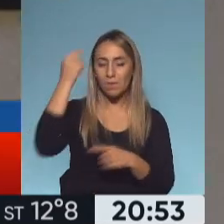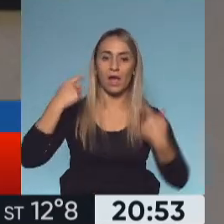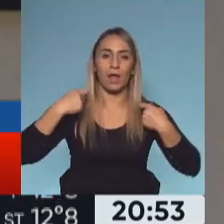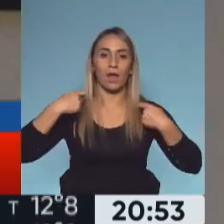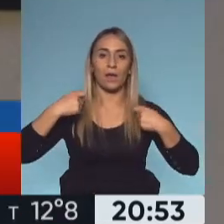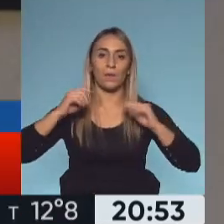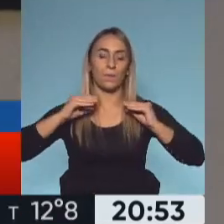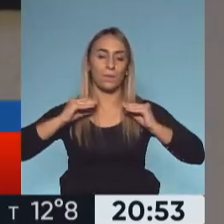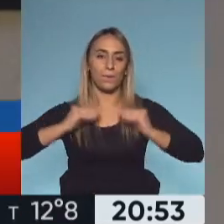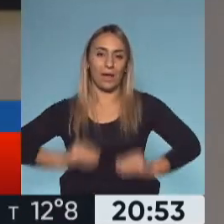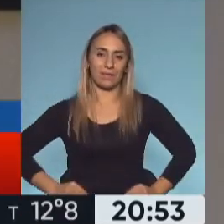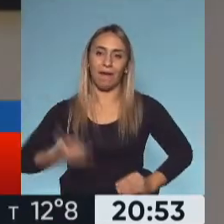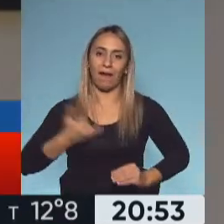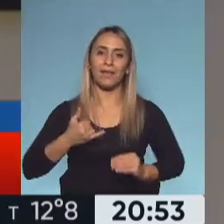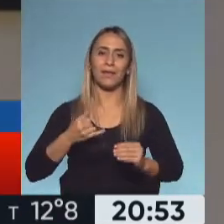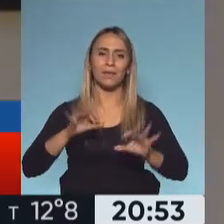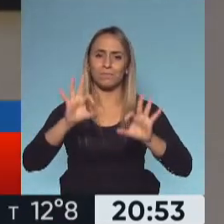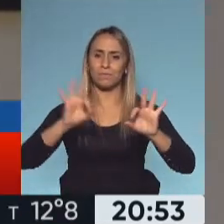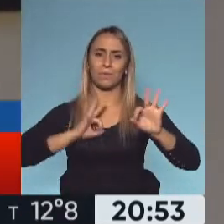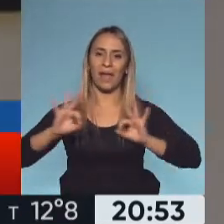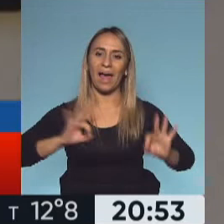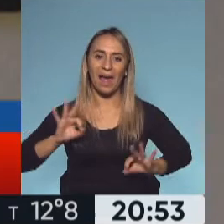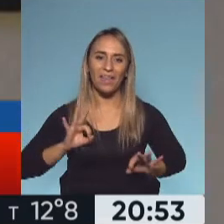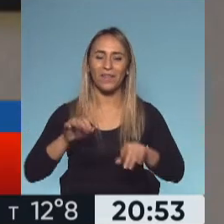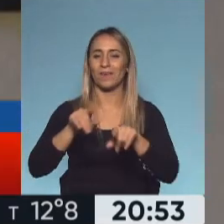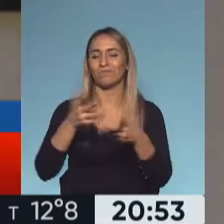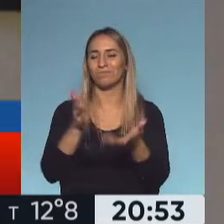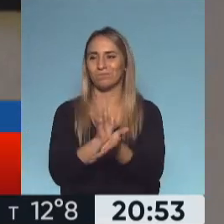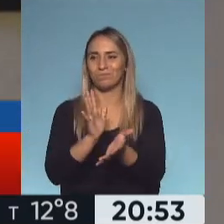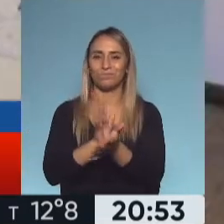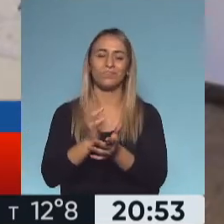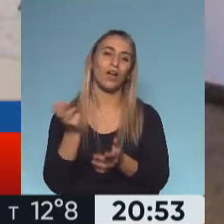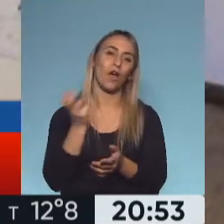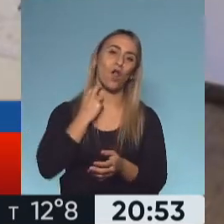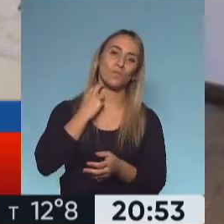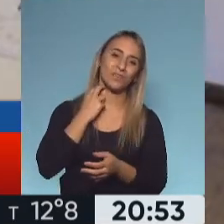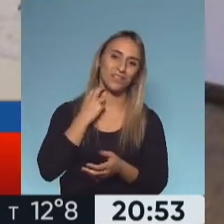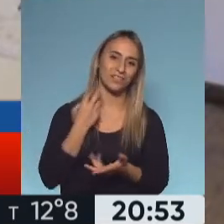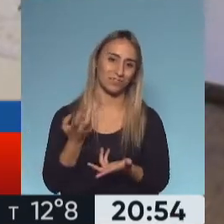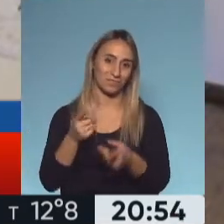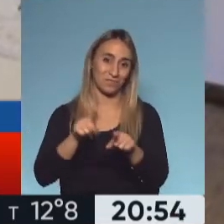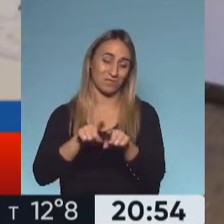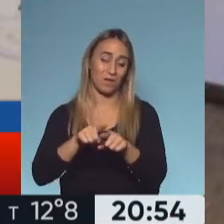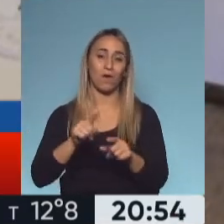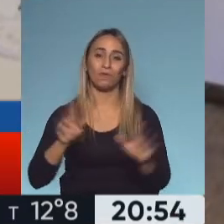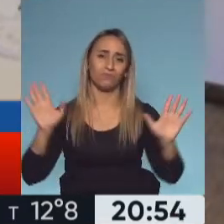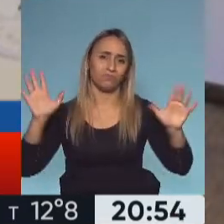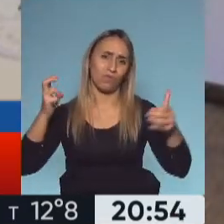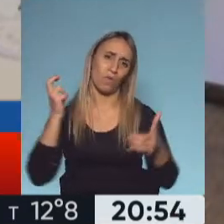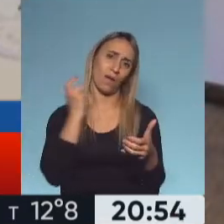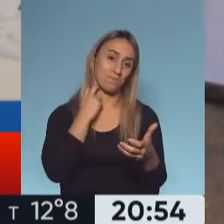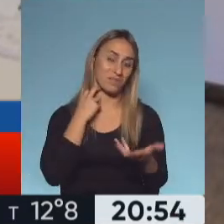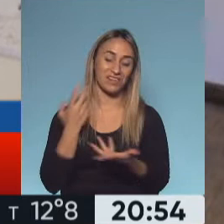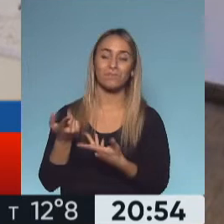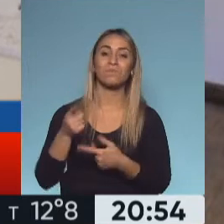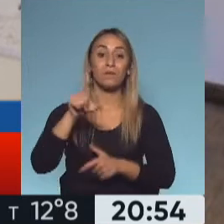que tienen pegatinas con forma de colmillos, en referencia justamente al vampiro que inmortalizó Bram. Quienes aceptan son